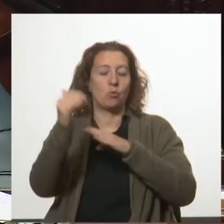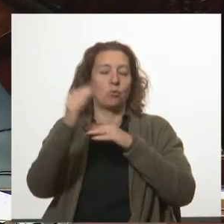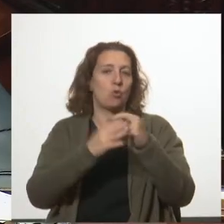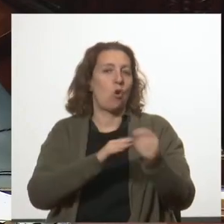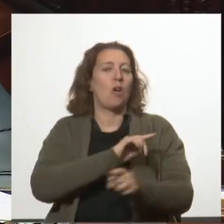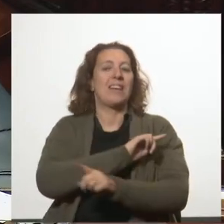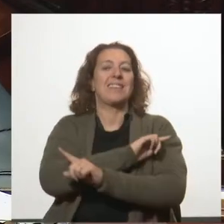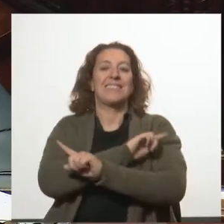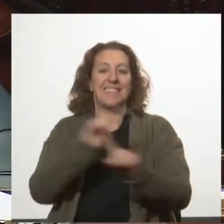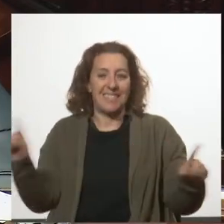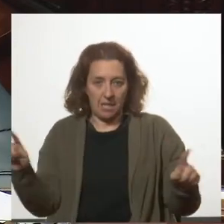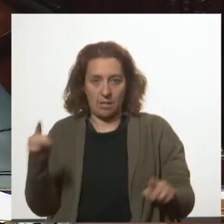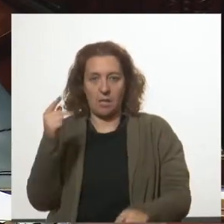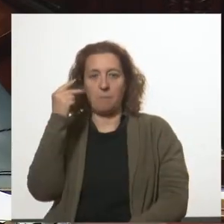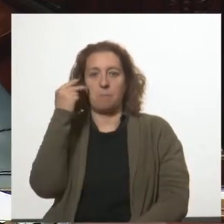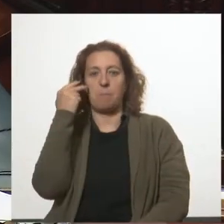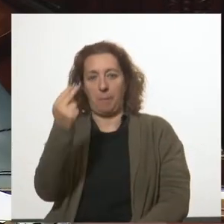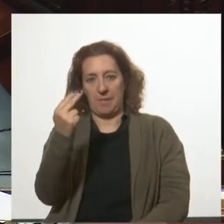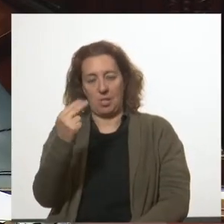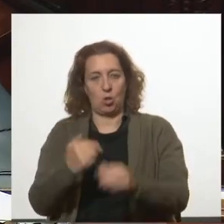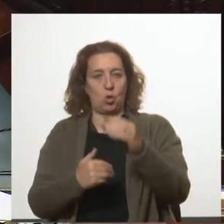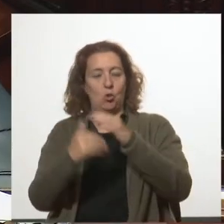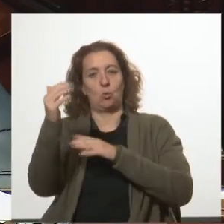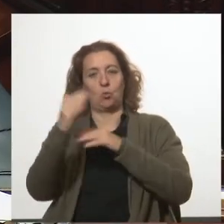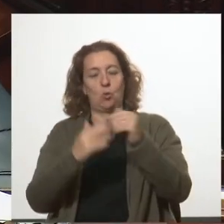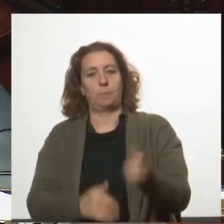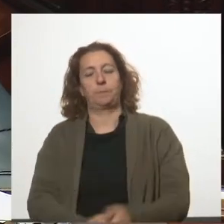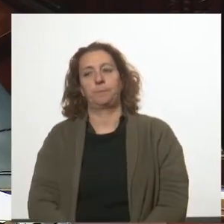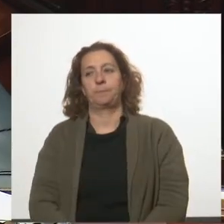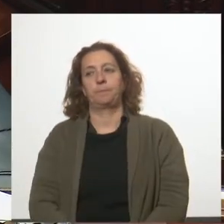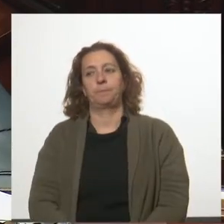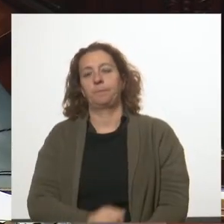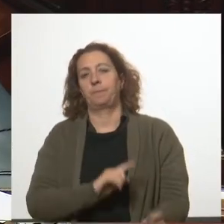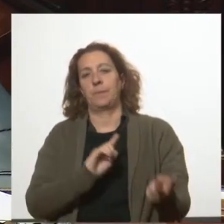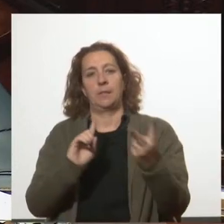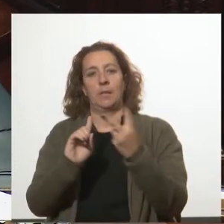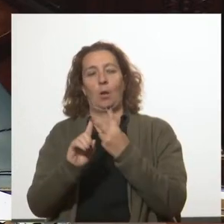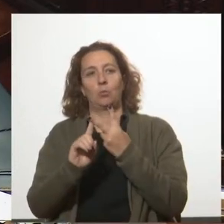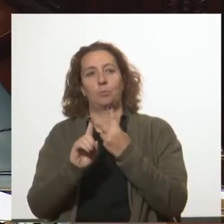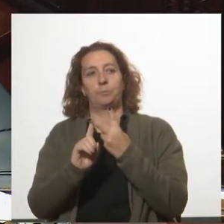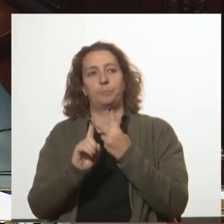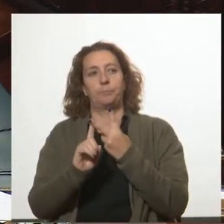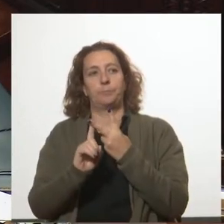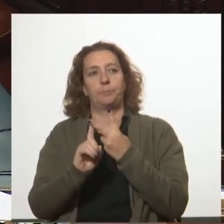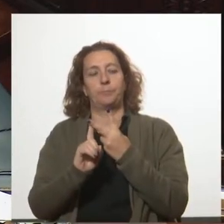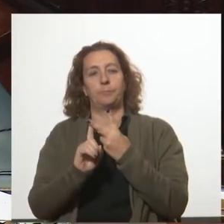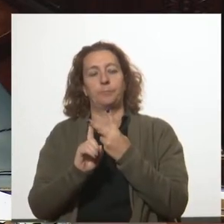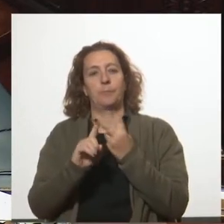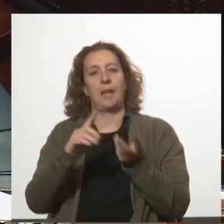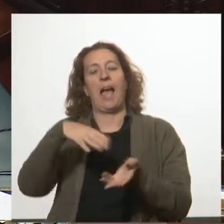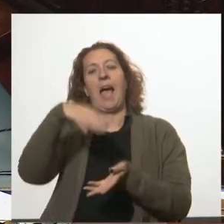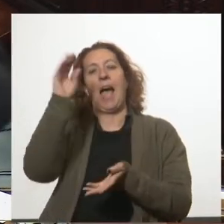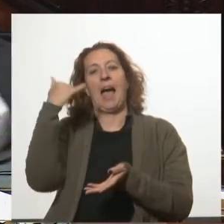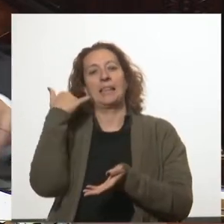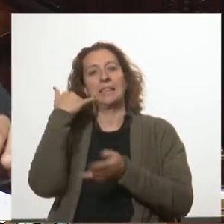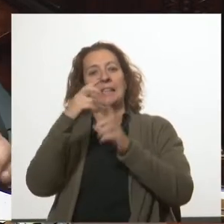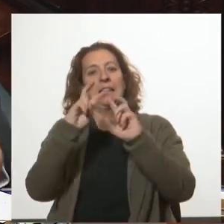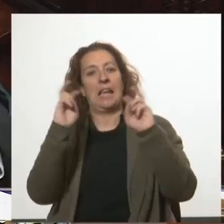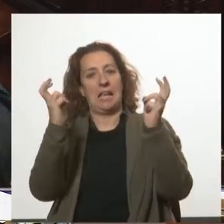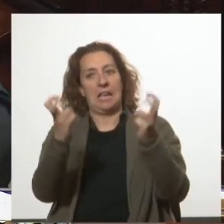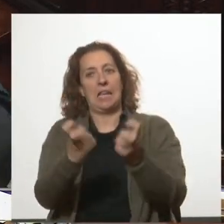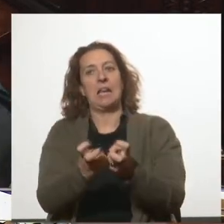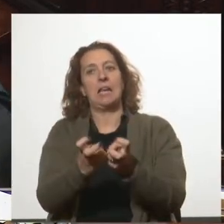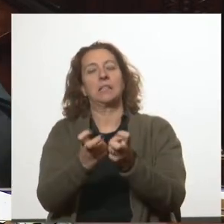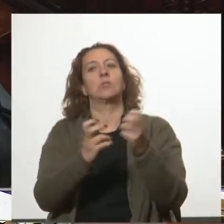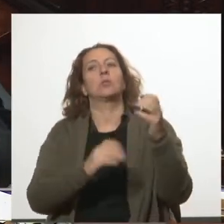construcción primera cosa segundo antes la arena se construyó